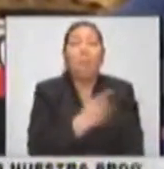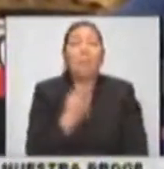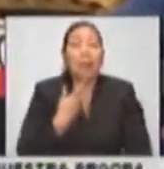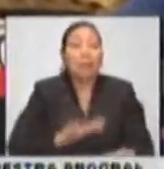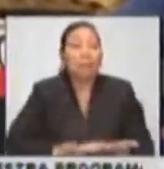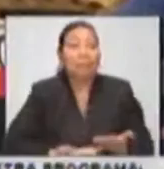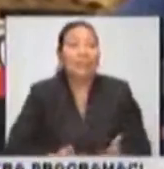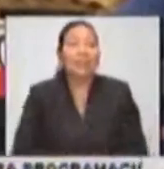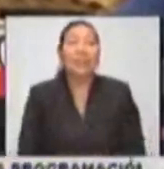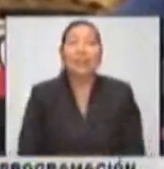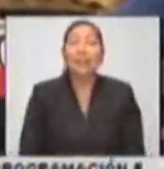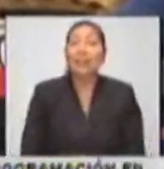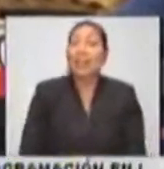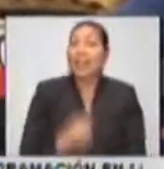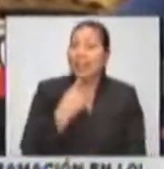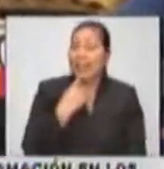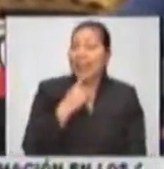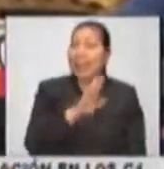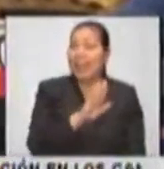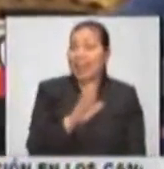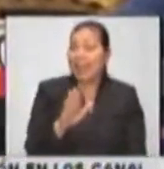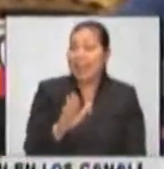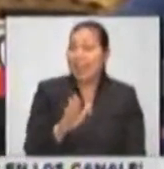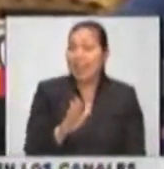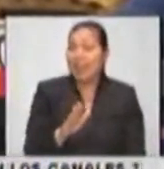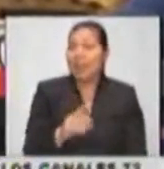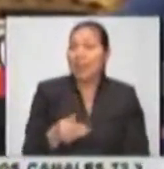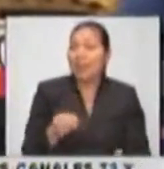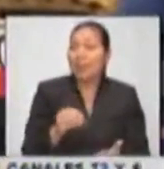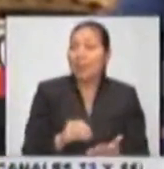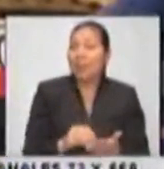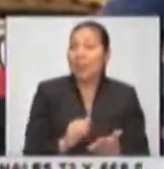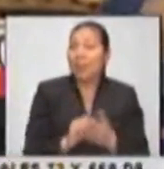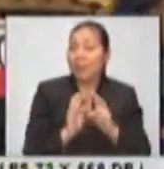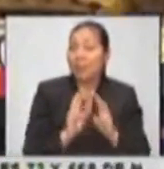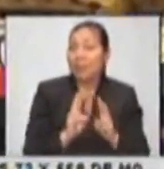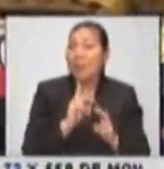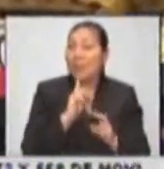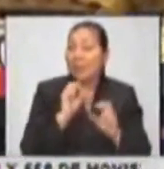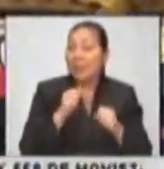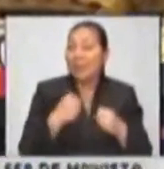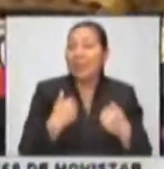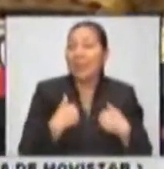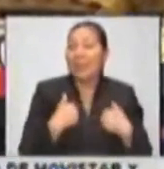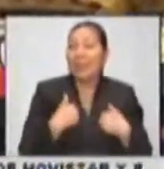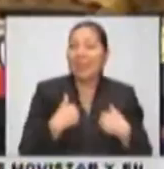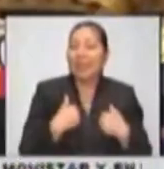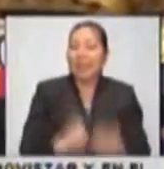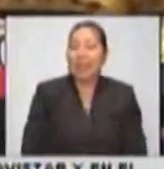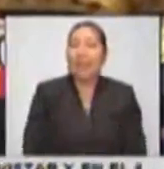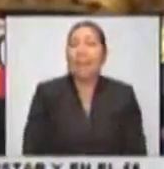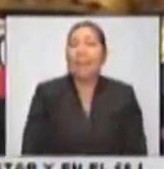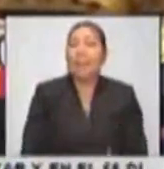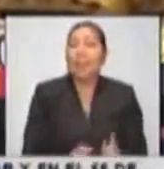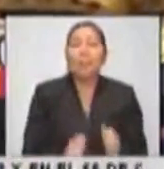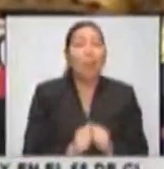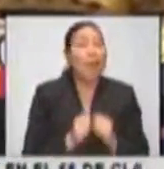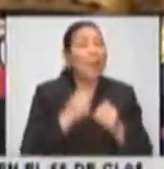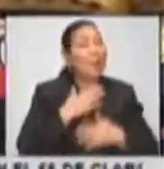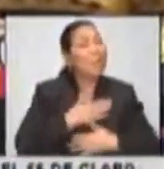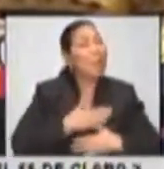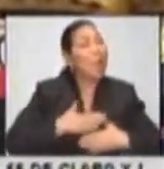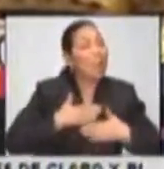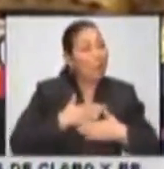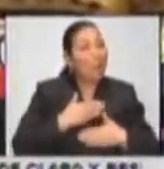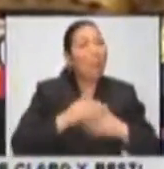poder establecer que ellos estén en esa disposición, porque lo que vimos ahí es que sí tenían esa disposición, estaban contentos de lo que se